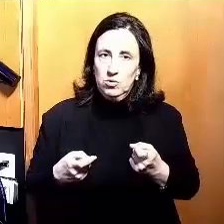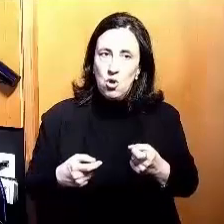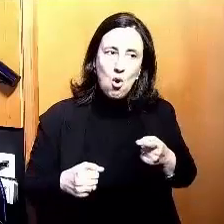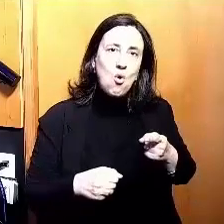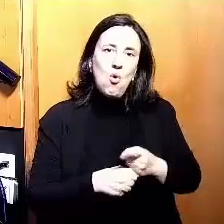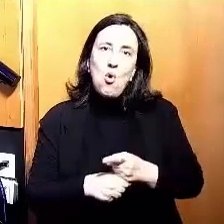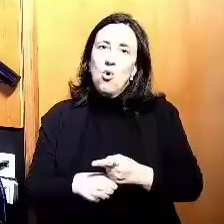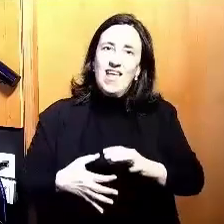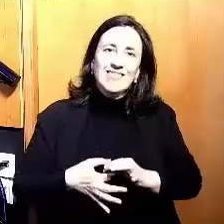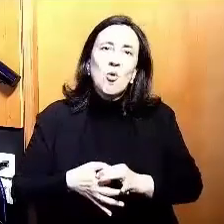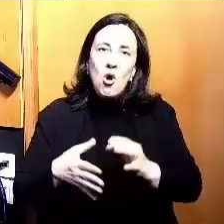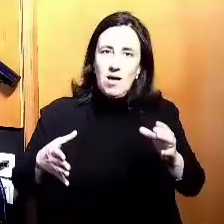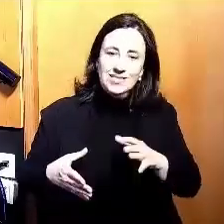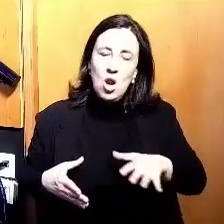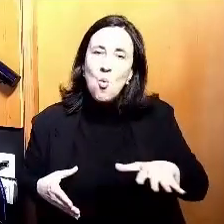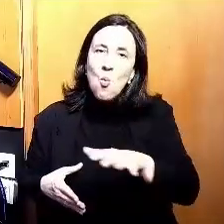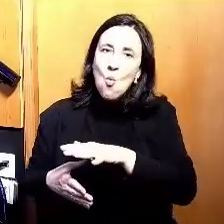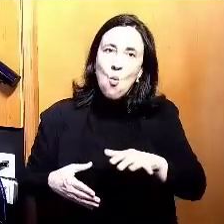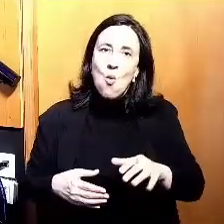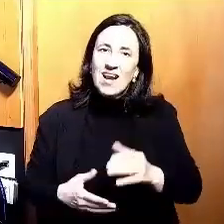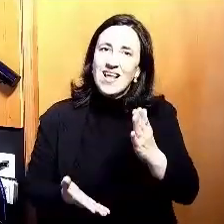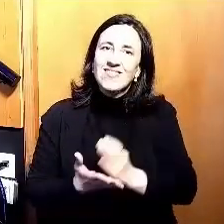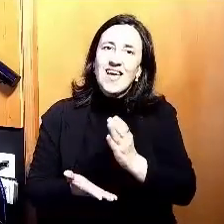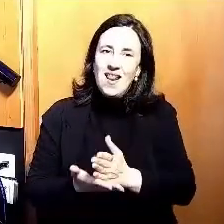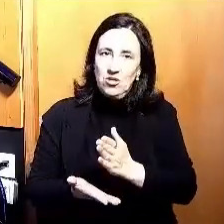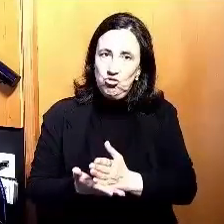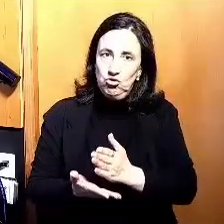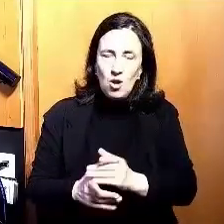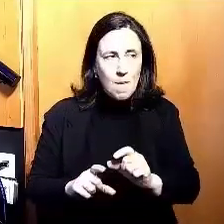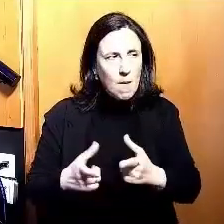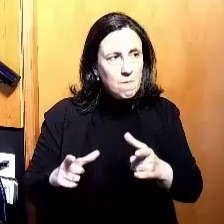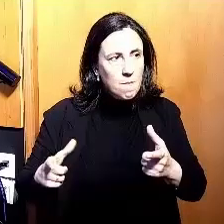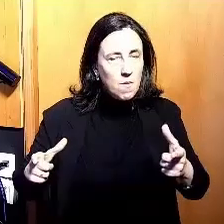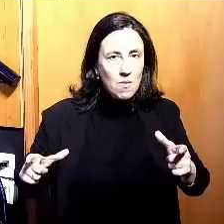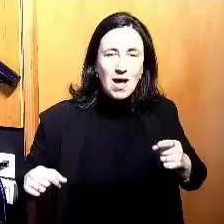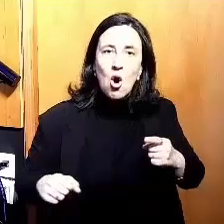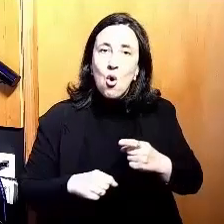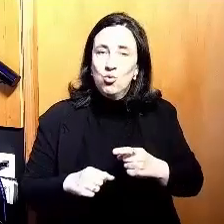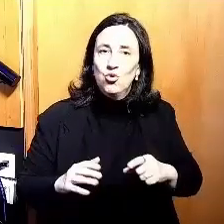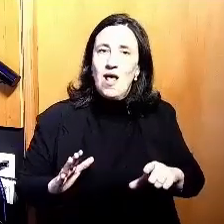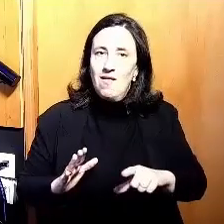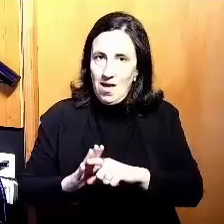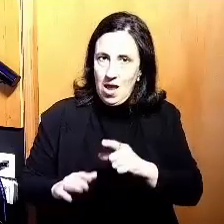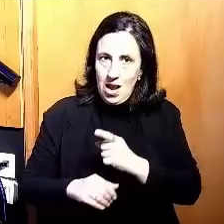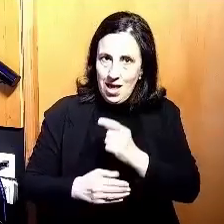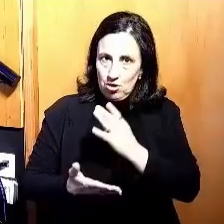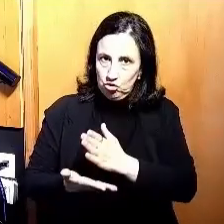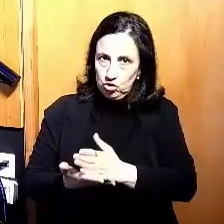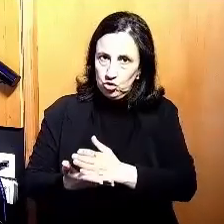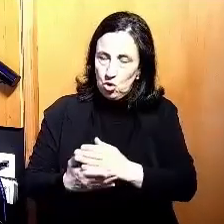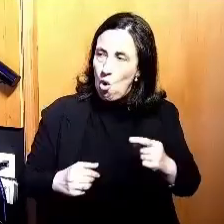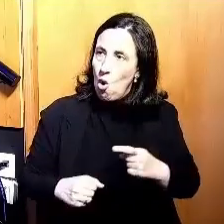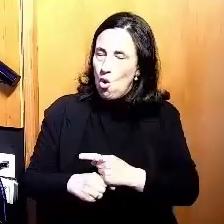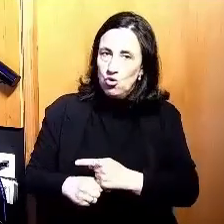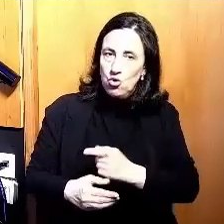al espacio cívico en diferentes países, el crecimiento de la agenda antiderechos y de la extrema derecha, de alguna u